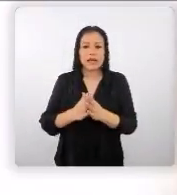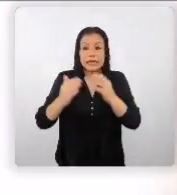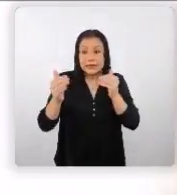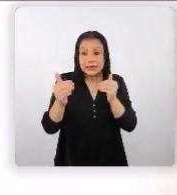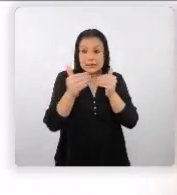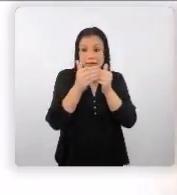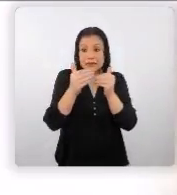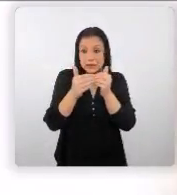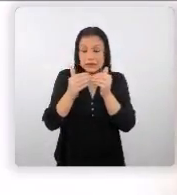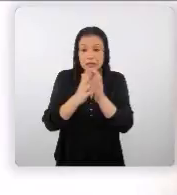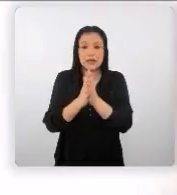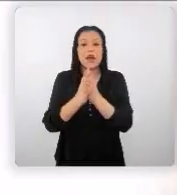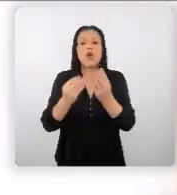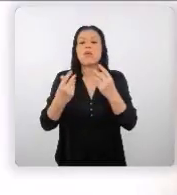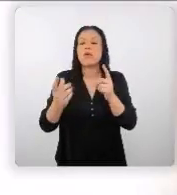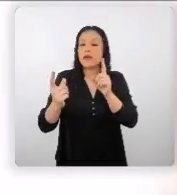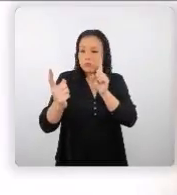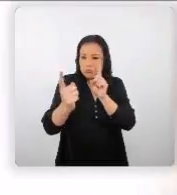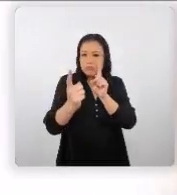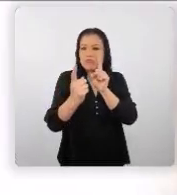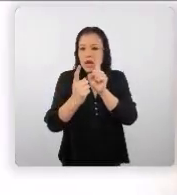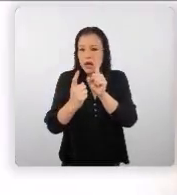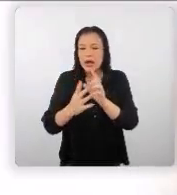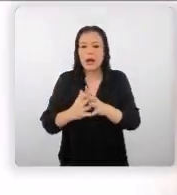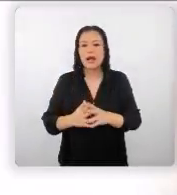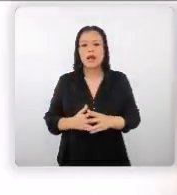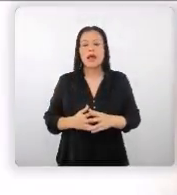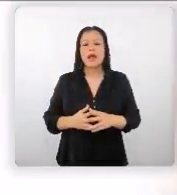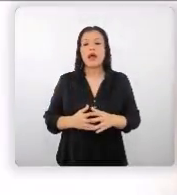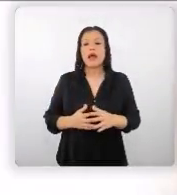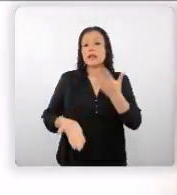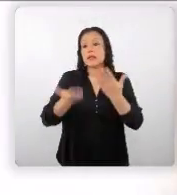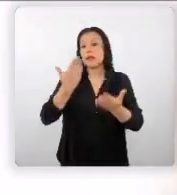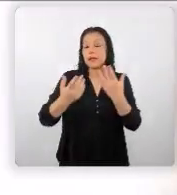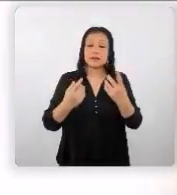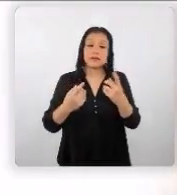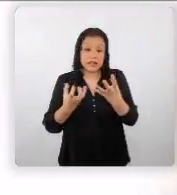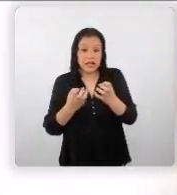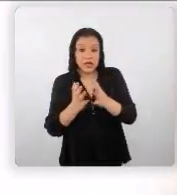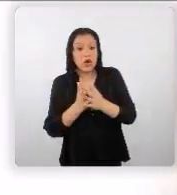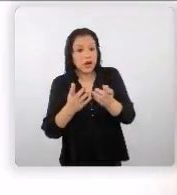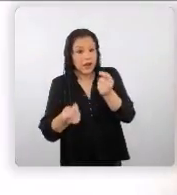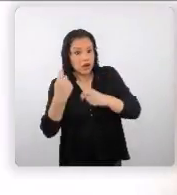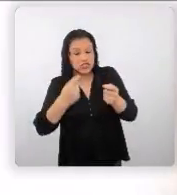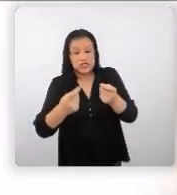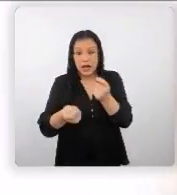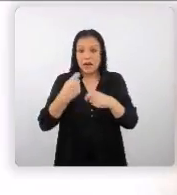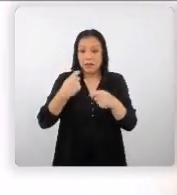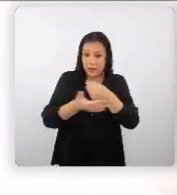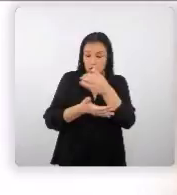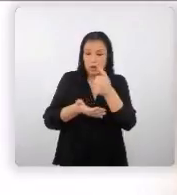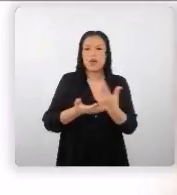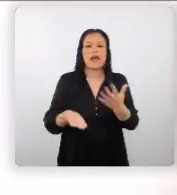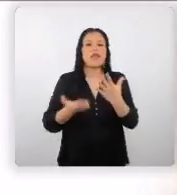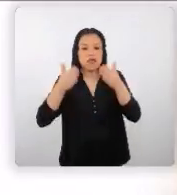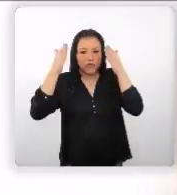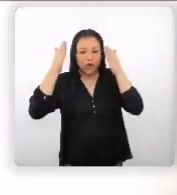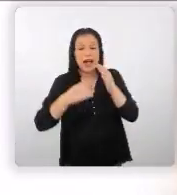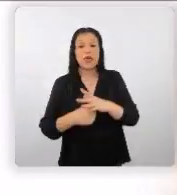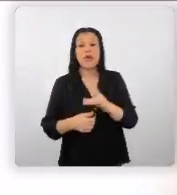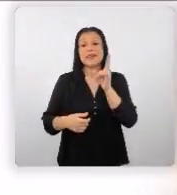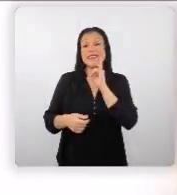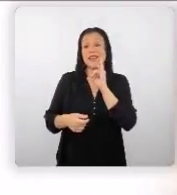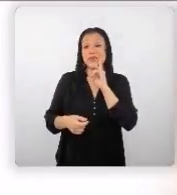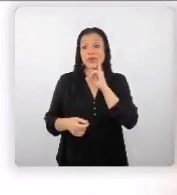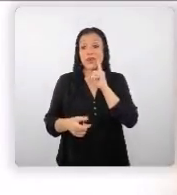acercarse, cómo tener un primer acercamiento ante una negociación, ¿no?, para el mercado estadounidense.